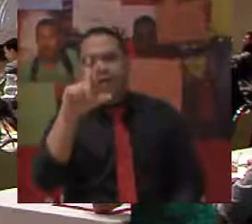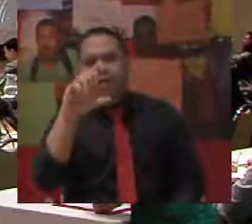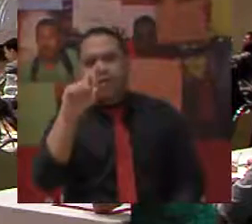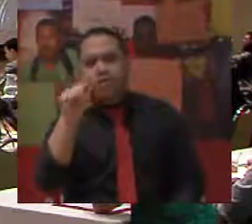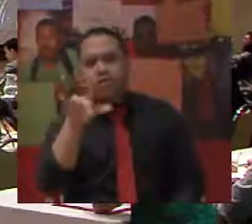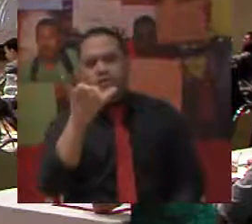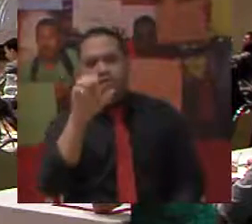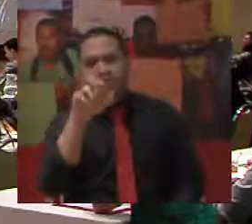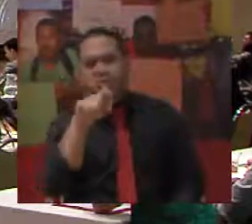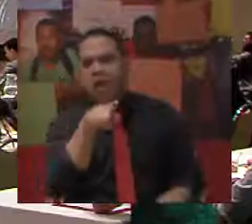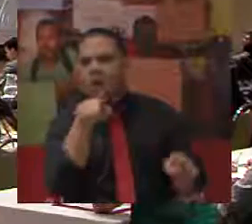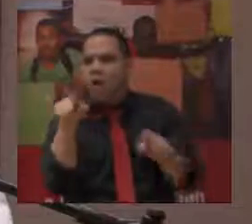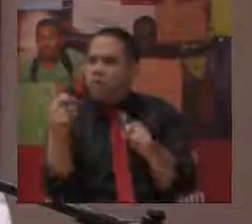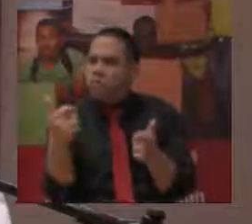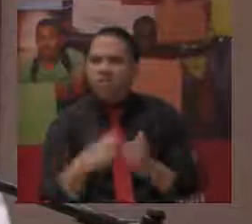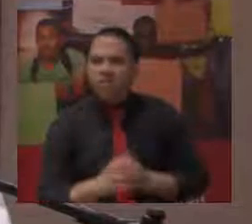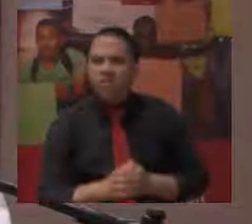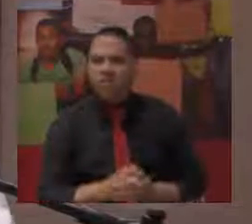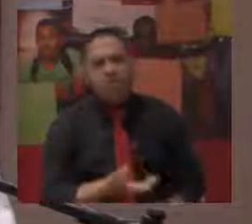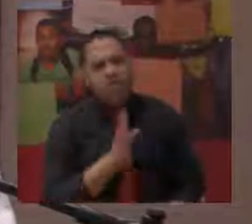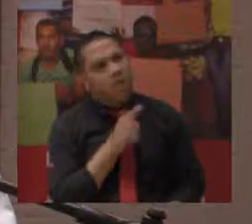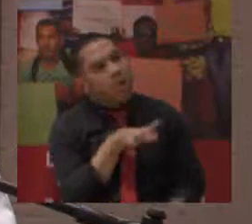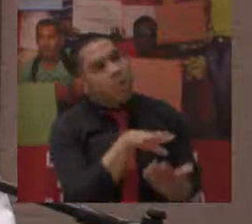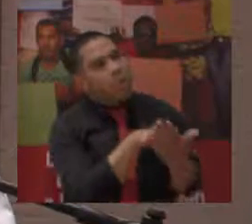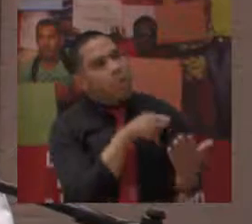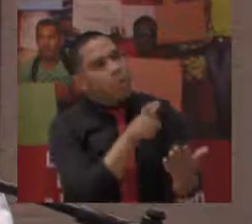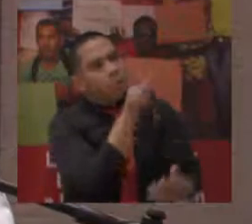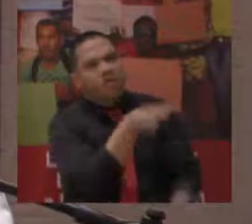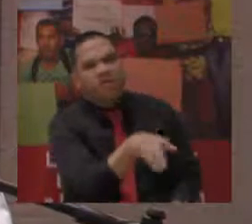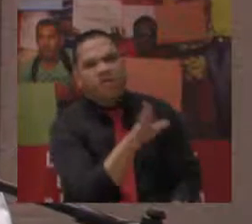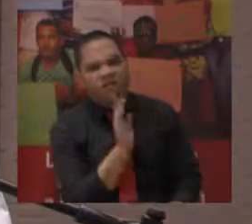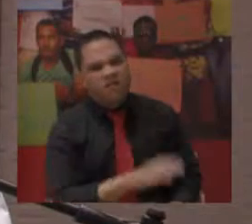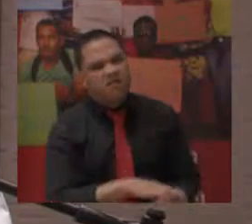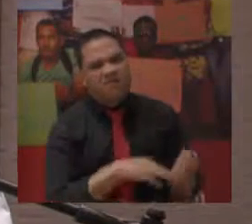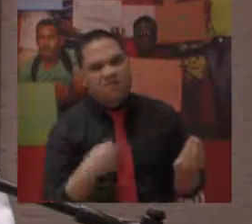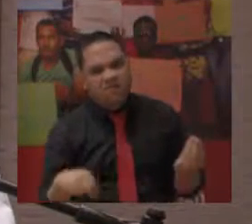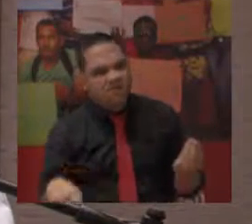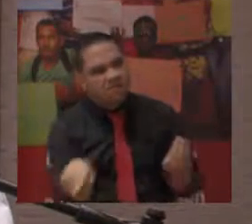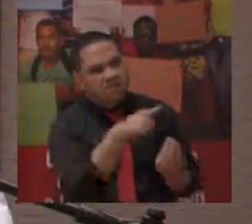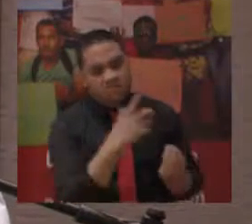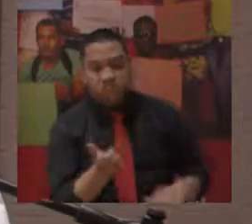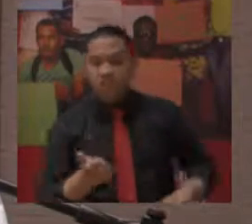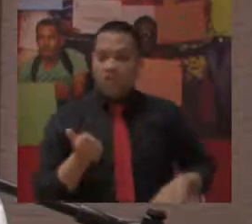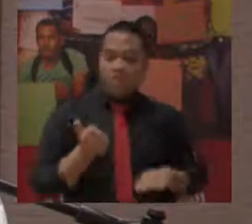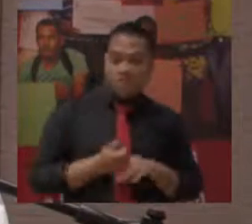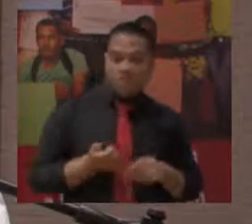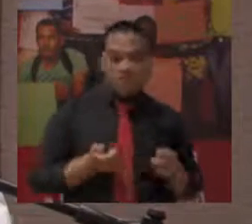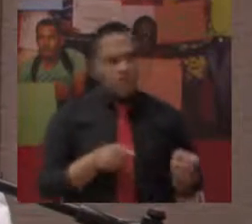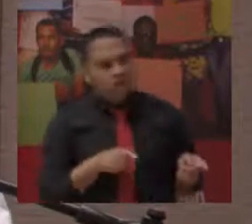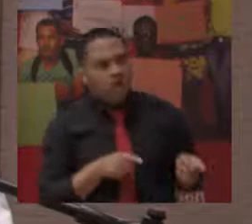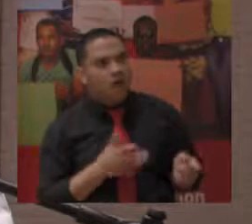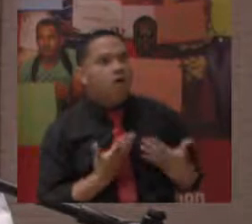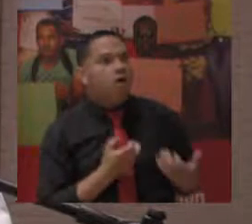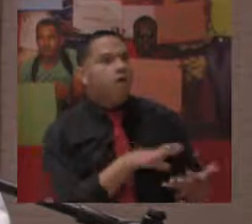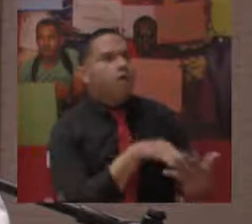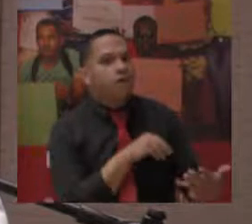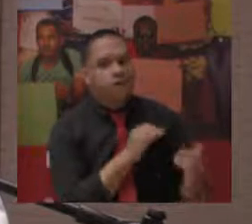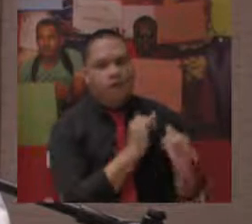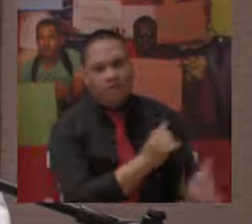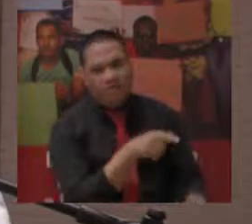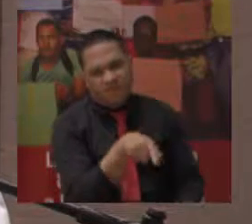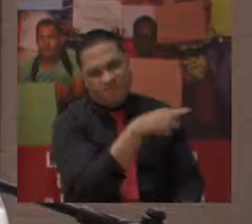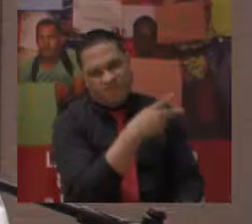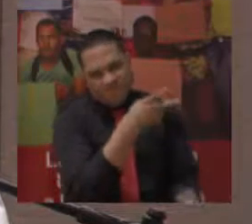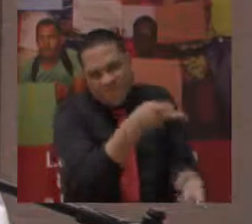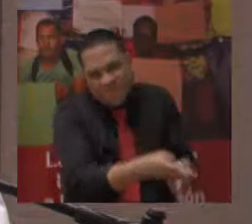un referente. ¿A quién ven como referente? Al pandillero, al dueño de un combo, a la barra brava. Y ese creo que es el desafío